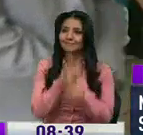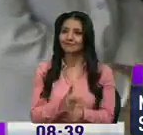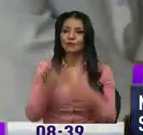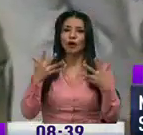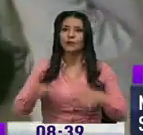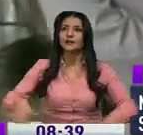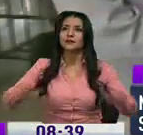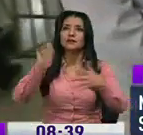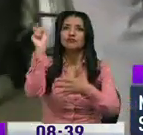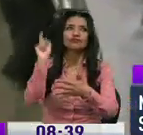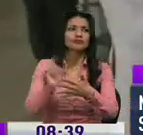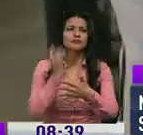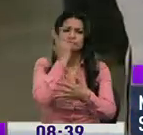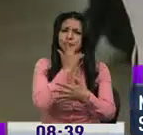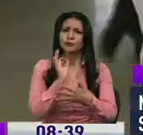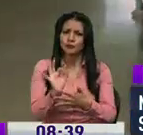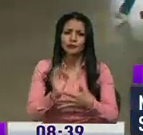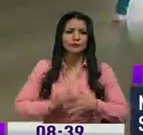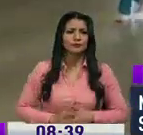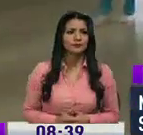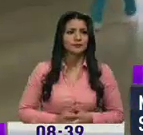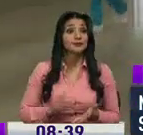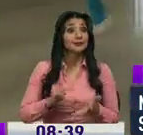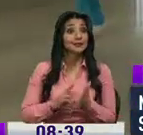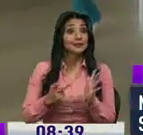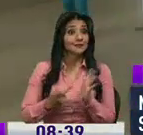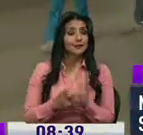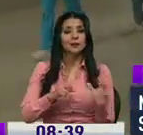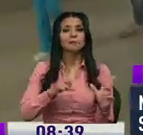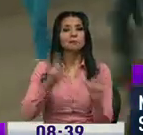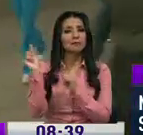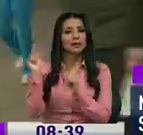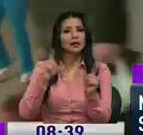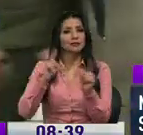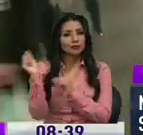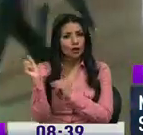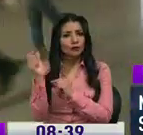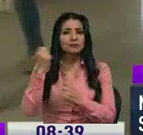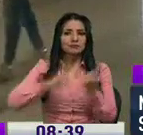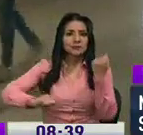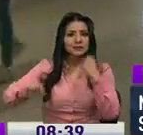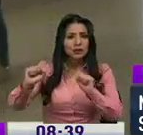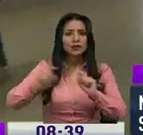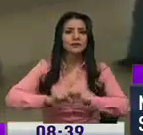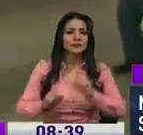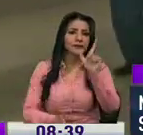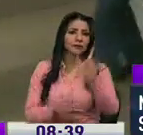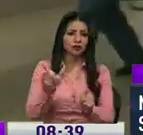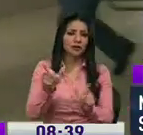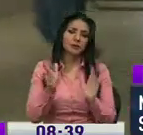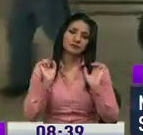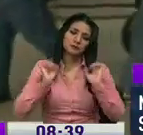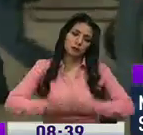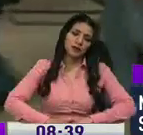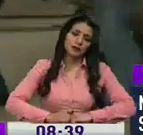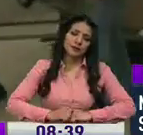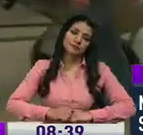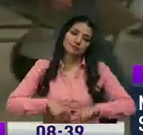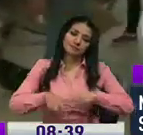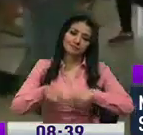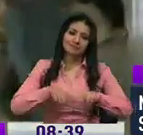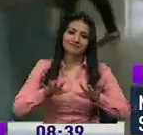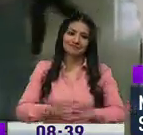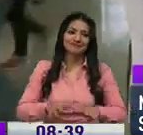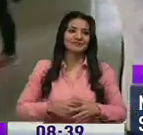obras que realmente reflejan lo que es una migración y todo lo que es la diversidad para los viajeros y todos los que transitan por